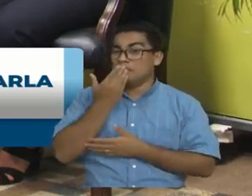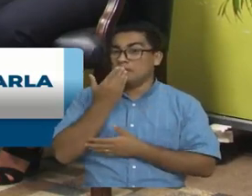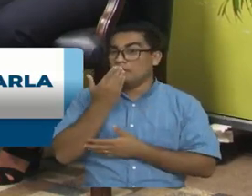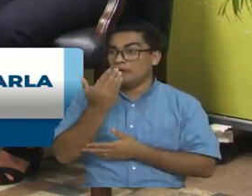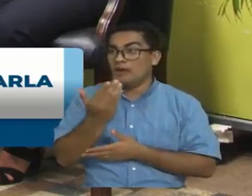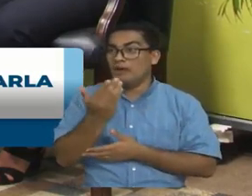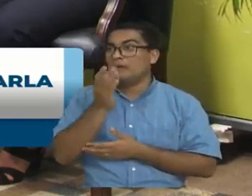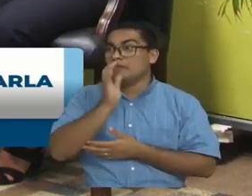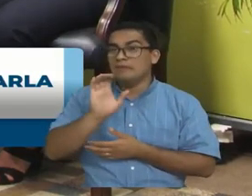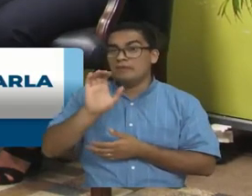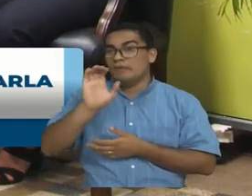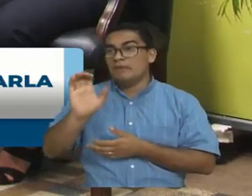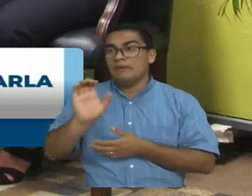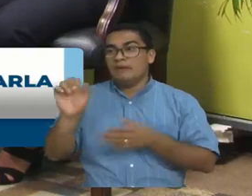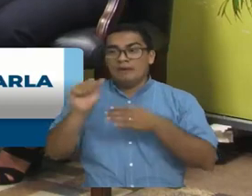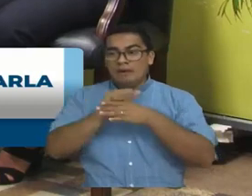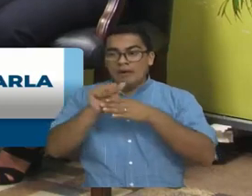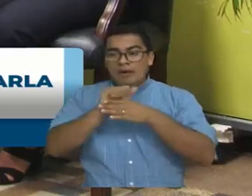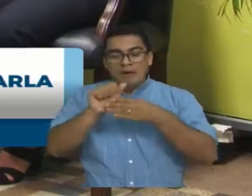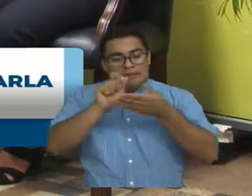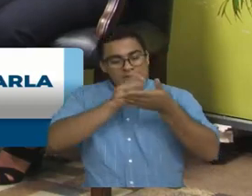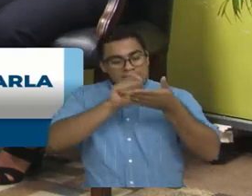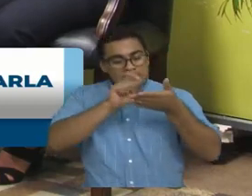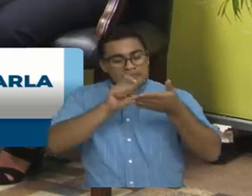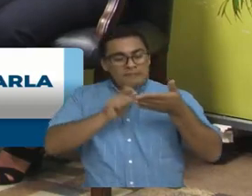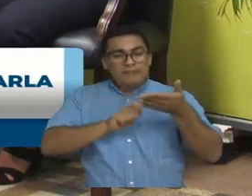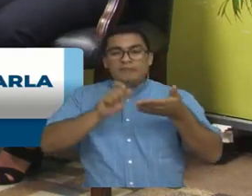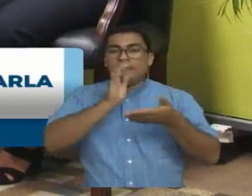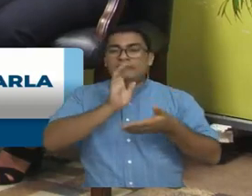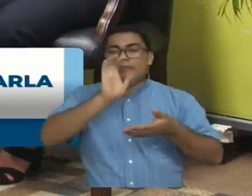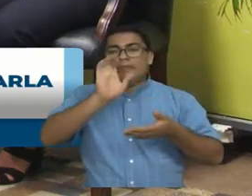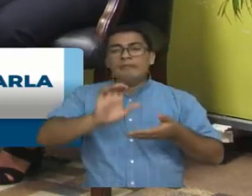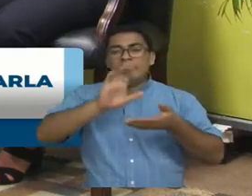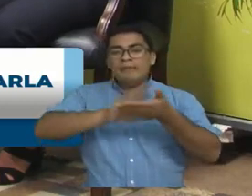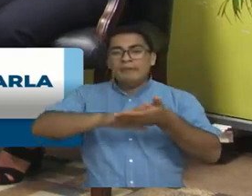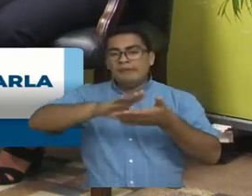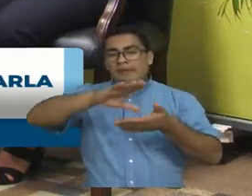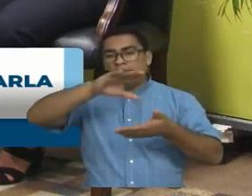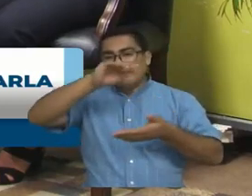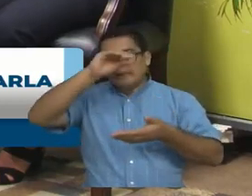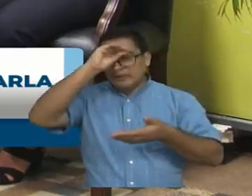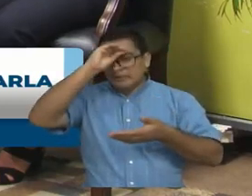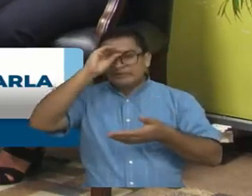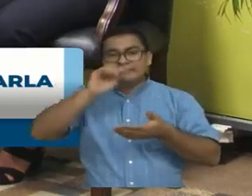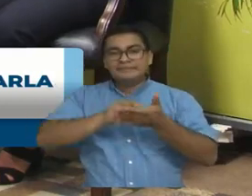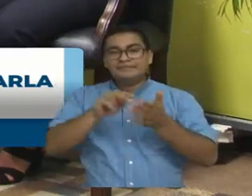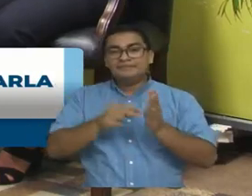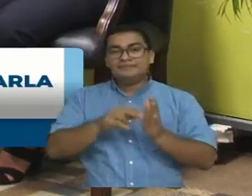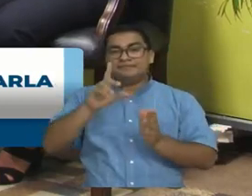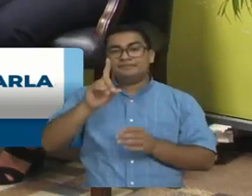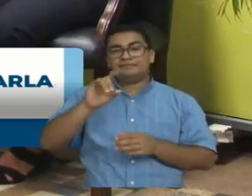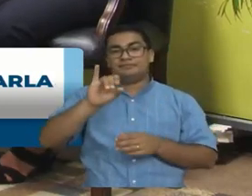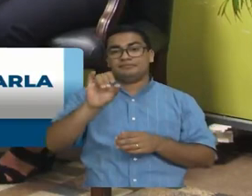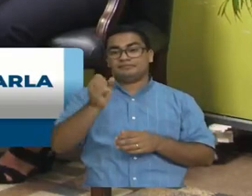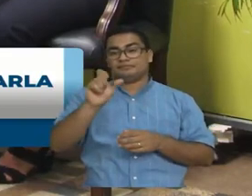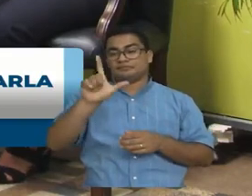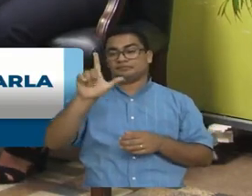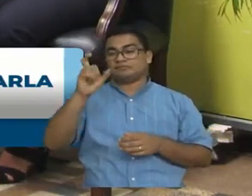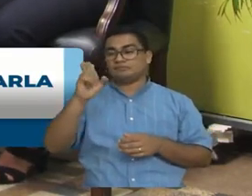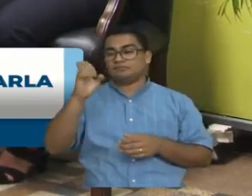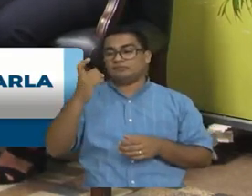cosas que estimulen este aprendizaje de los niños y que no pueda caer en la dislexia. Sí,